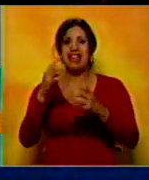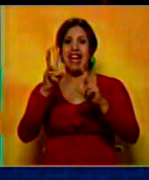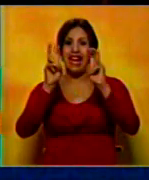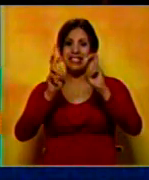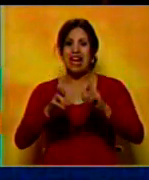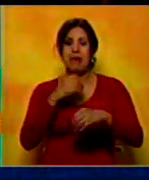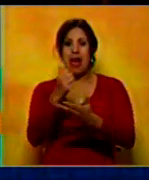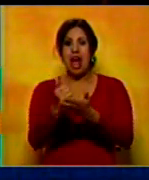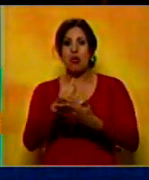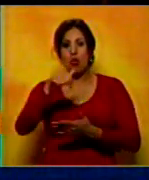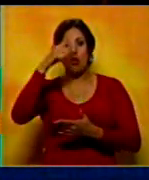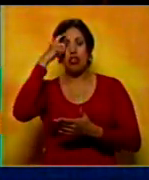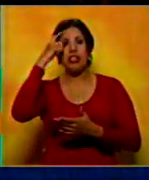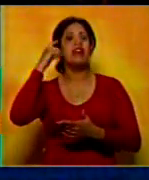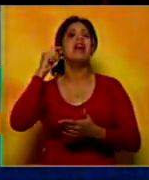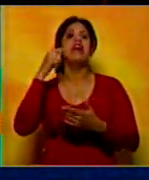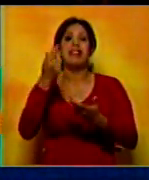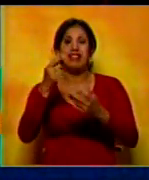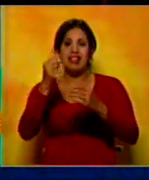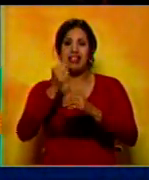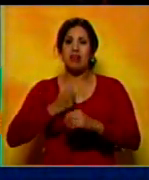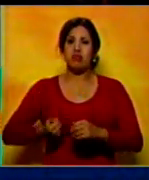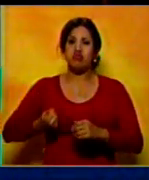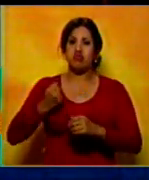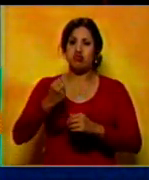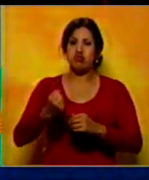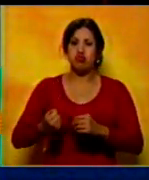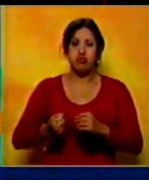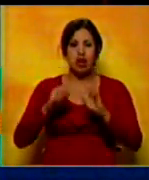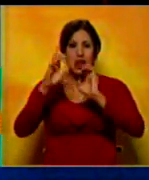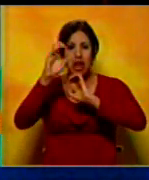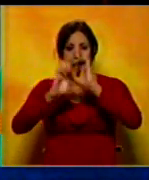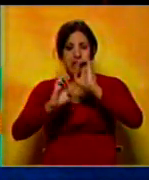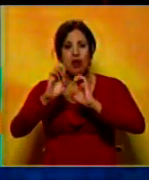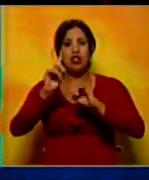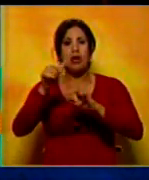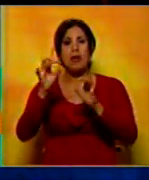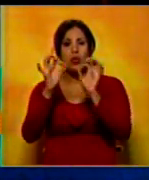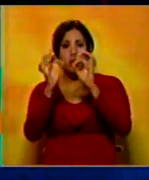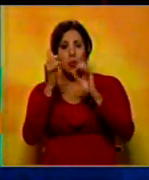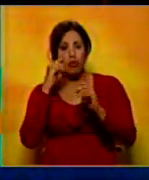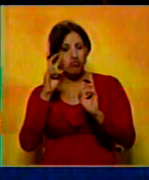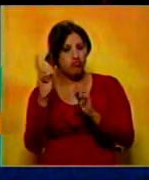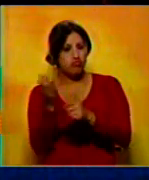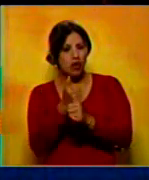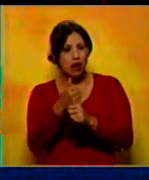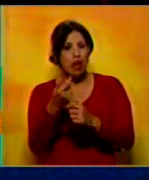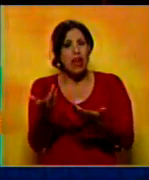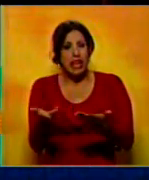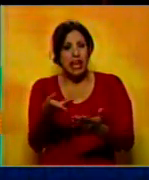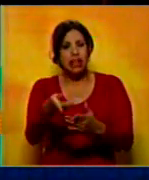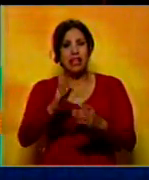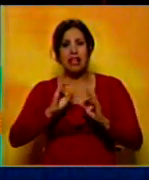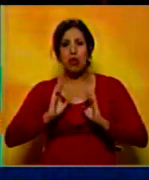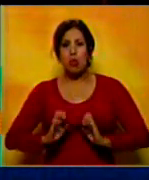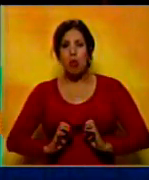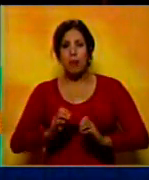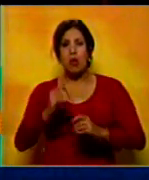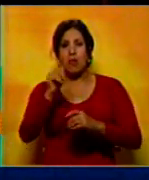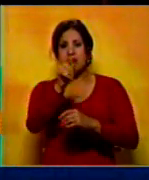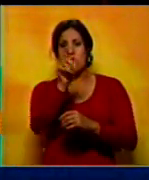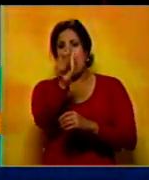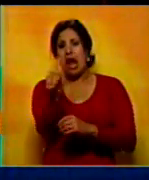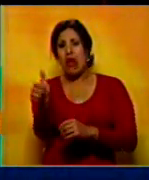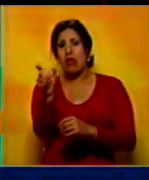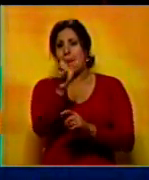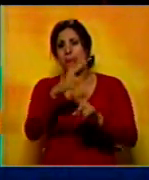hoy en día, como son las imágenes de la resonancia magnética, el tipo de tumor que tengamos, la condición particular del paciente. Todo esto